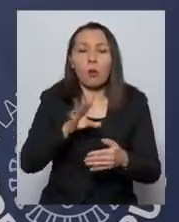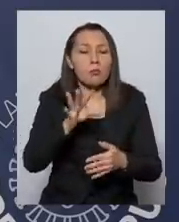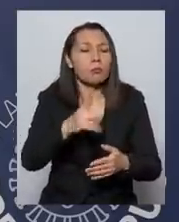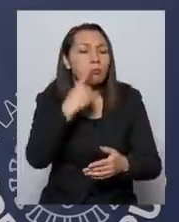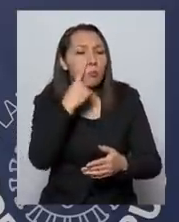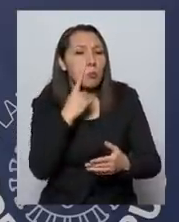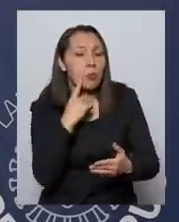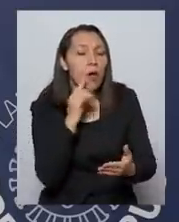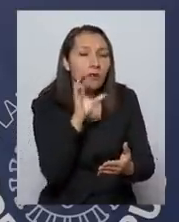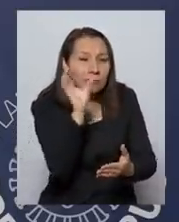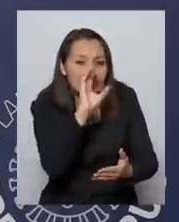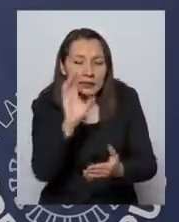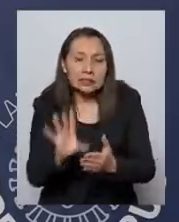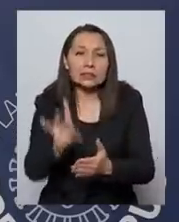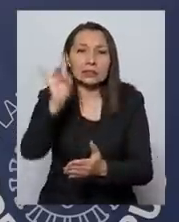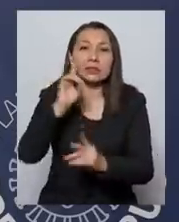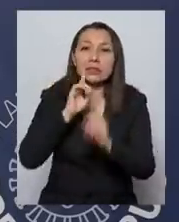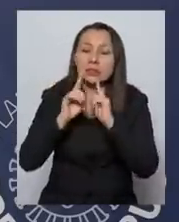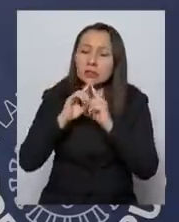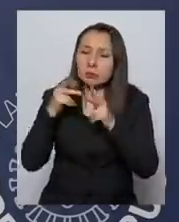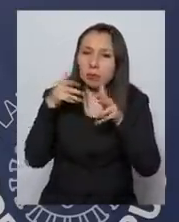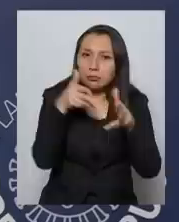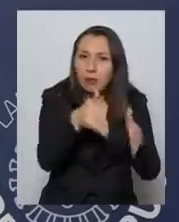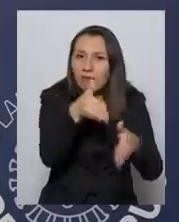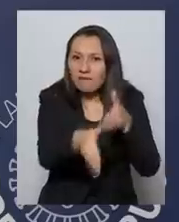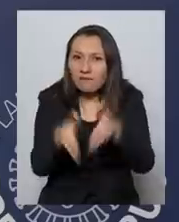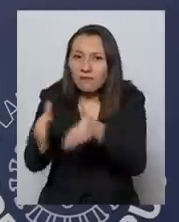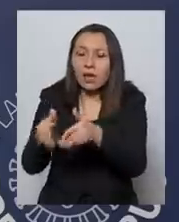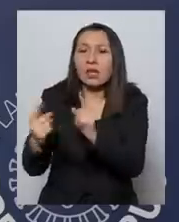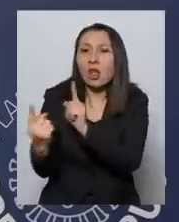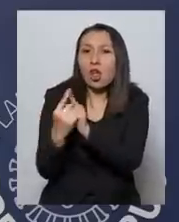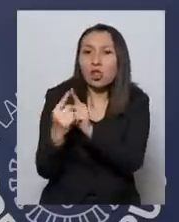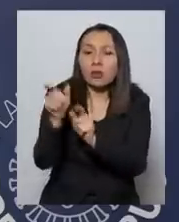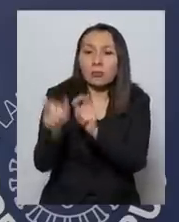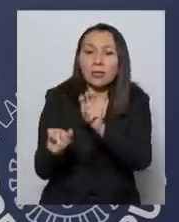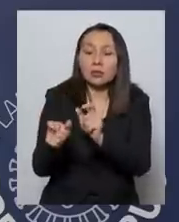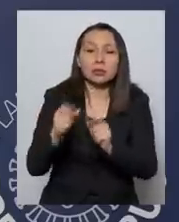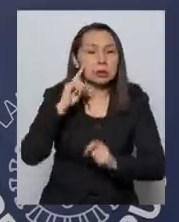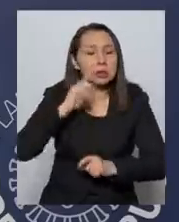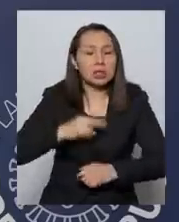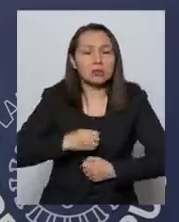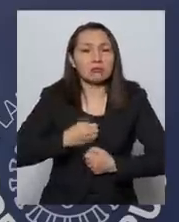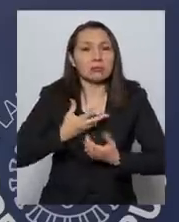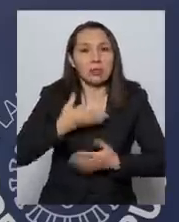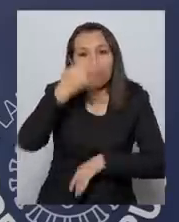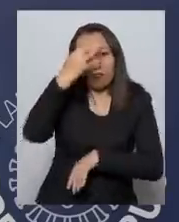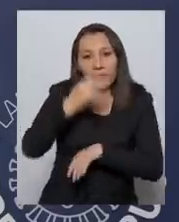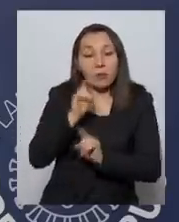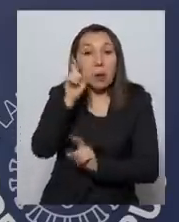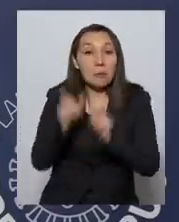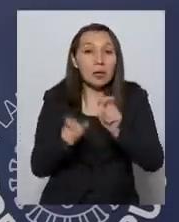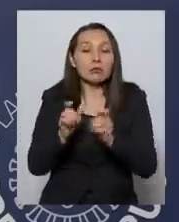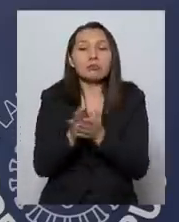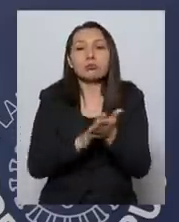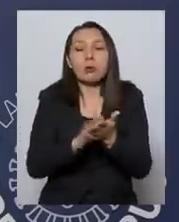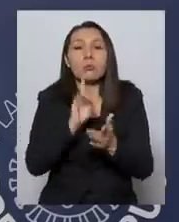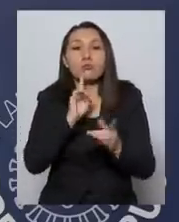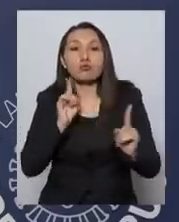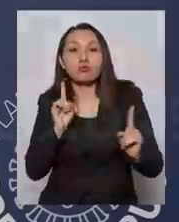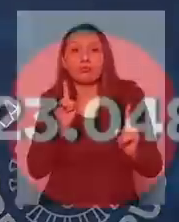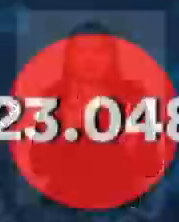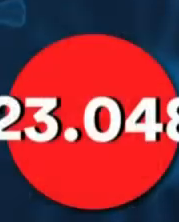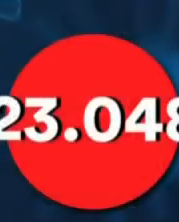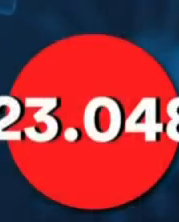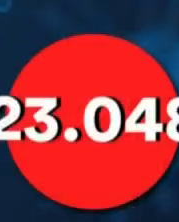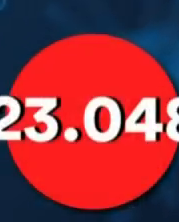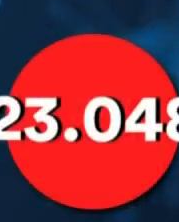testeo más agresivo en contactos asintomáticos de personas, ¿no es cierto?,